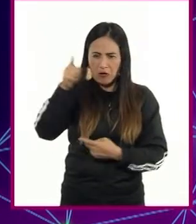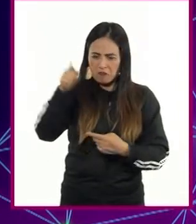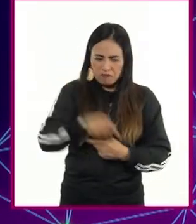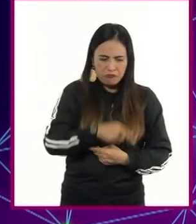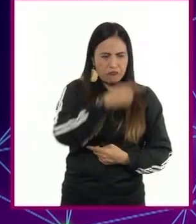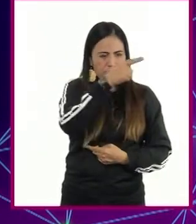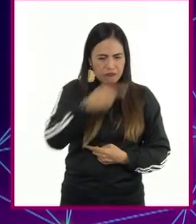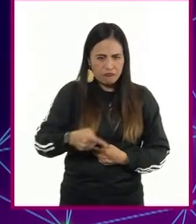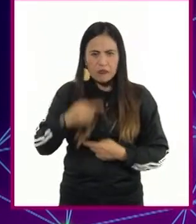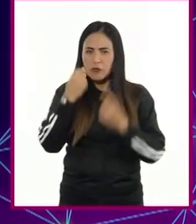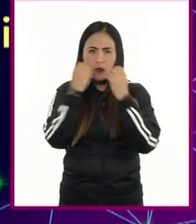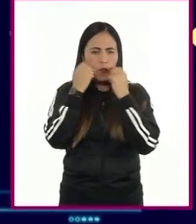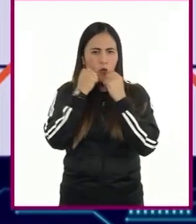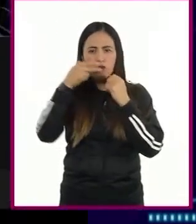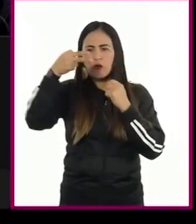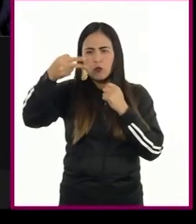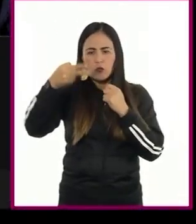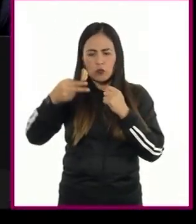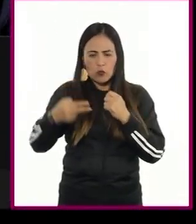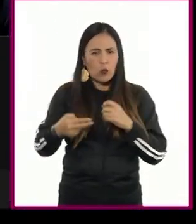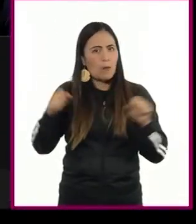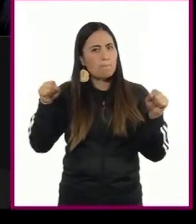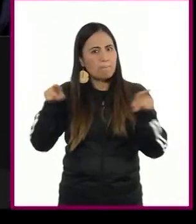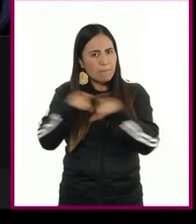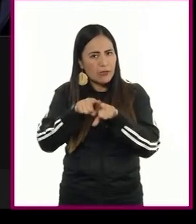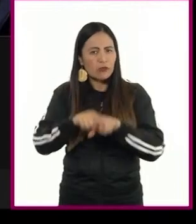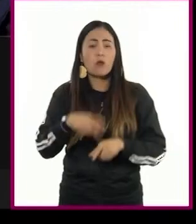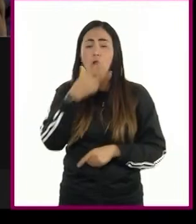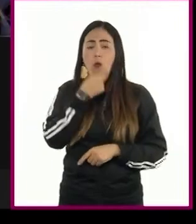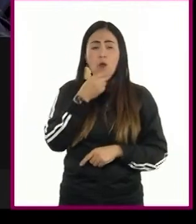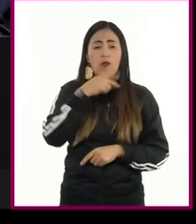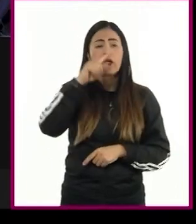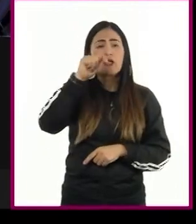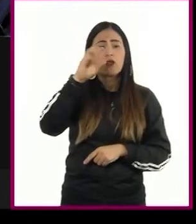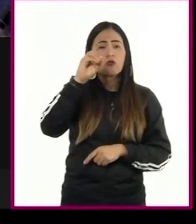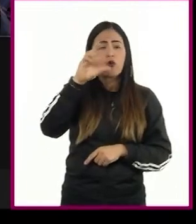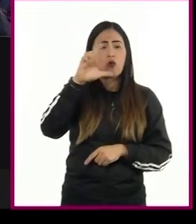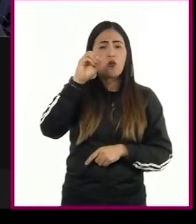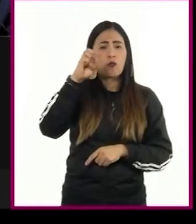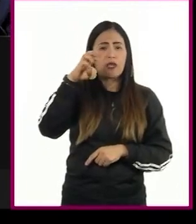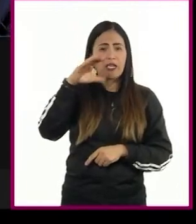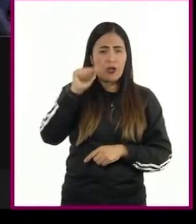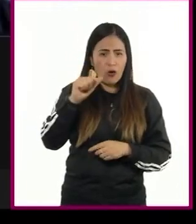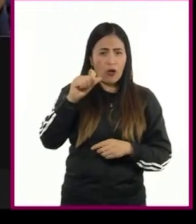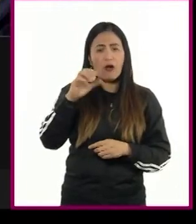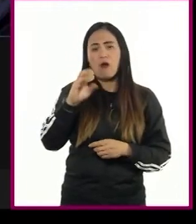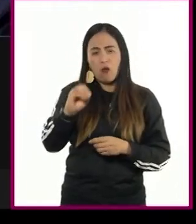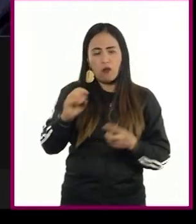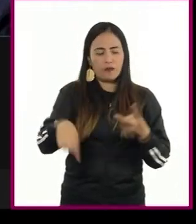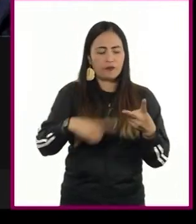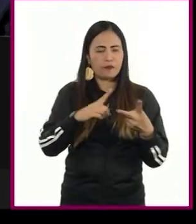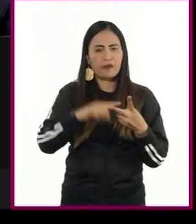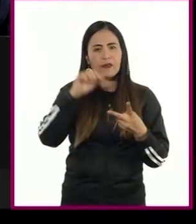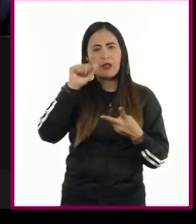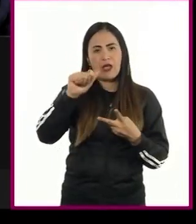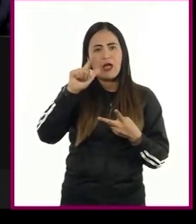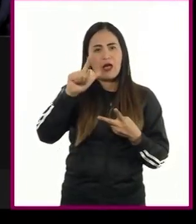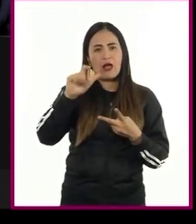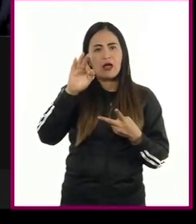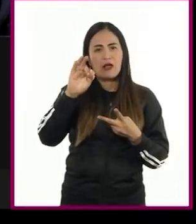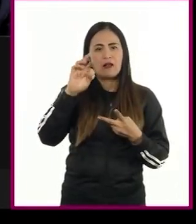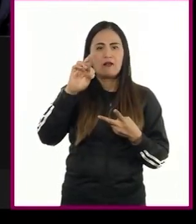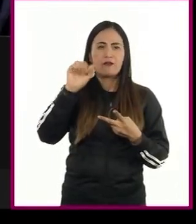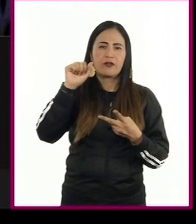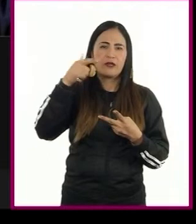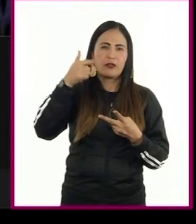diagonal. Los antiguos astrónomos como Ptolomeo, Albumazar, Alí, Alfragano, Gerber y